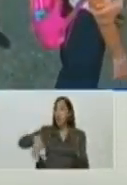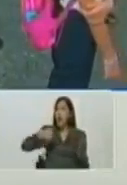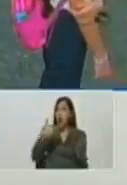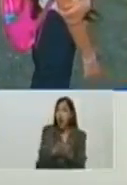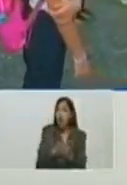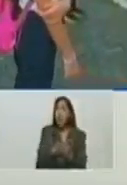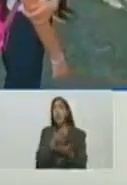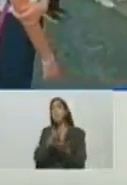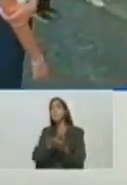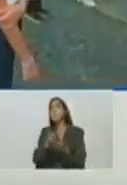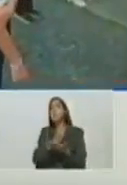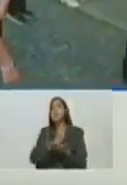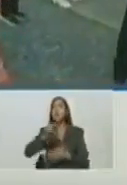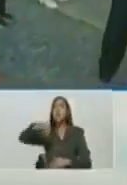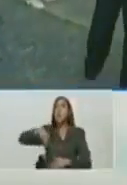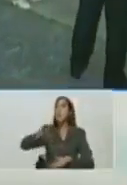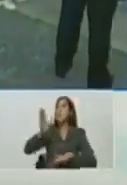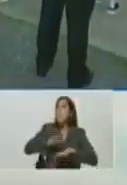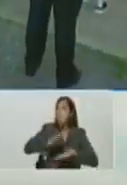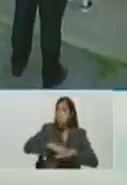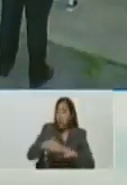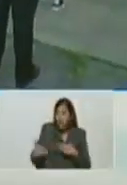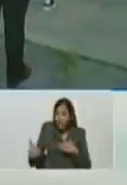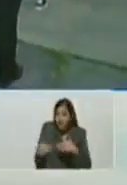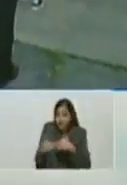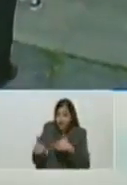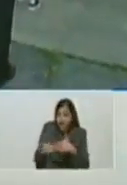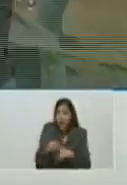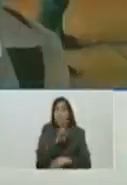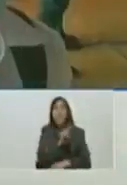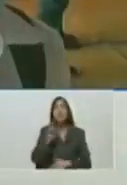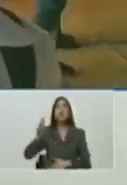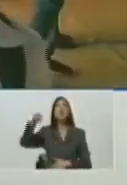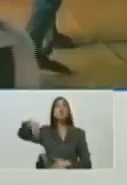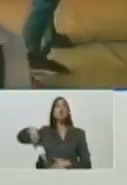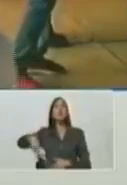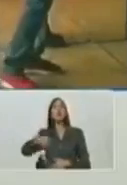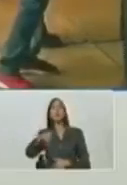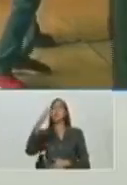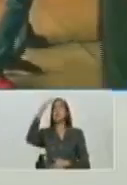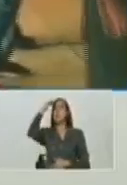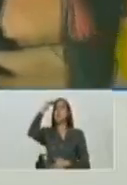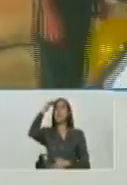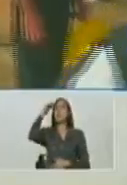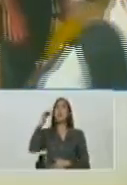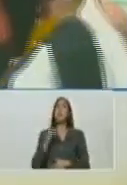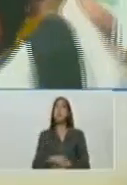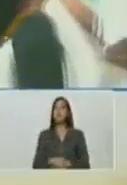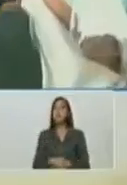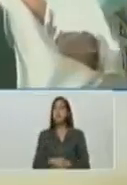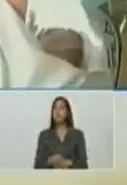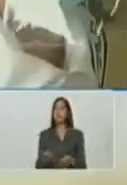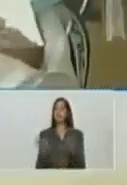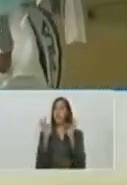noviembre, porque cercano a la fecha del 21 de noviembre, fecha por